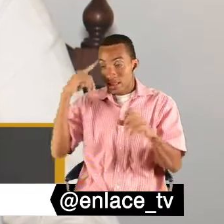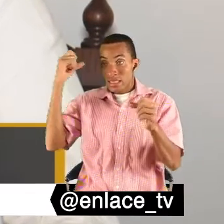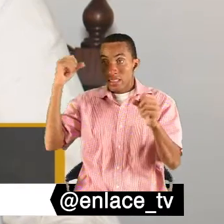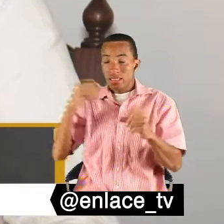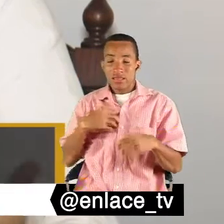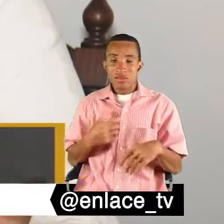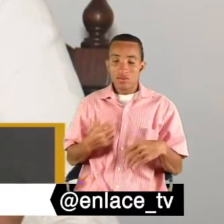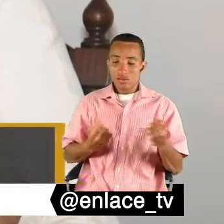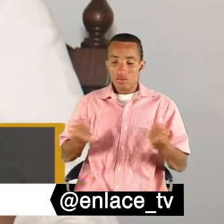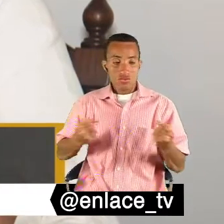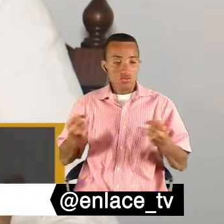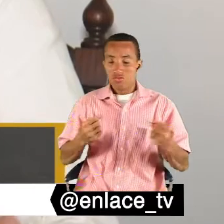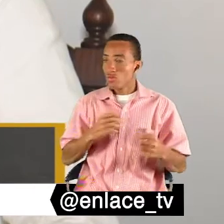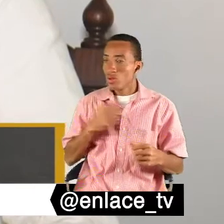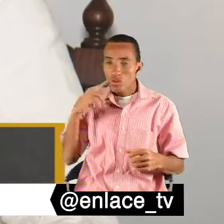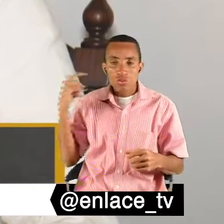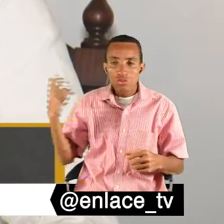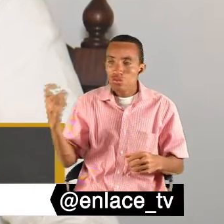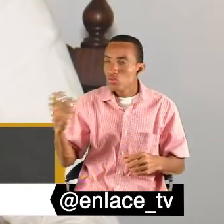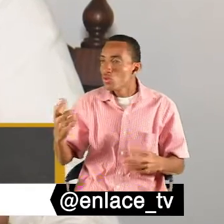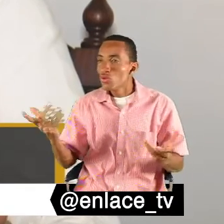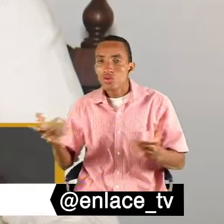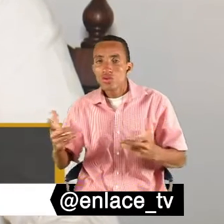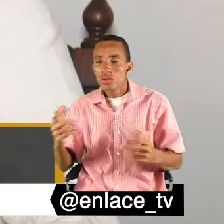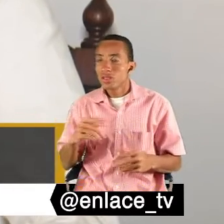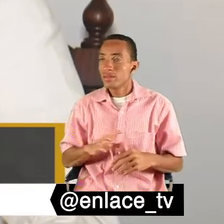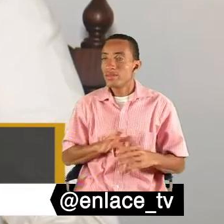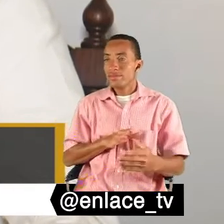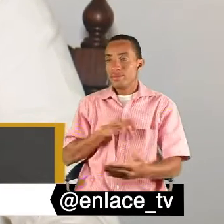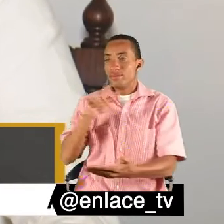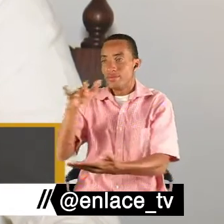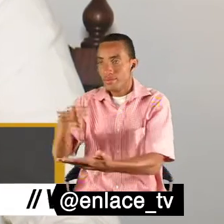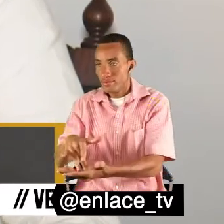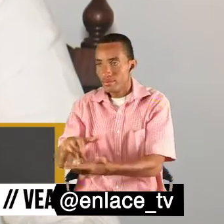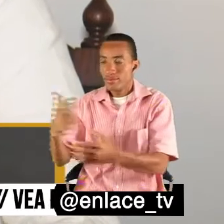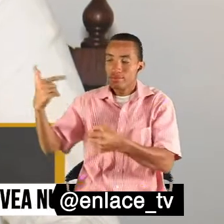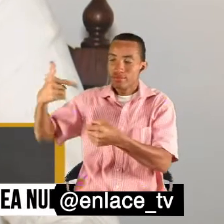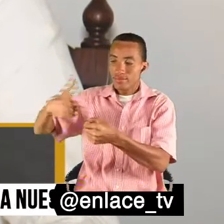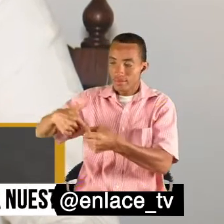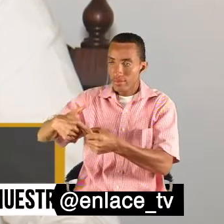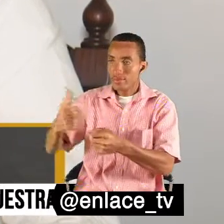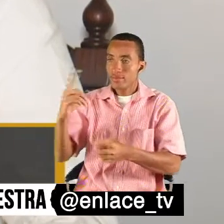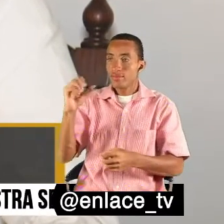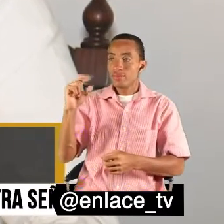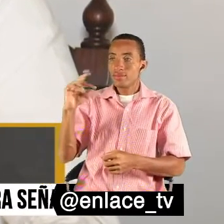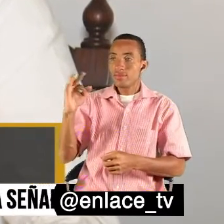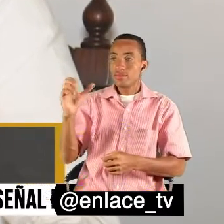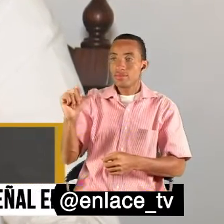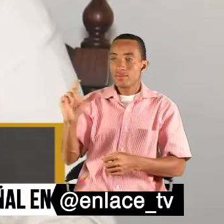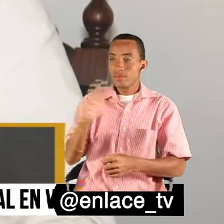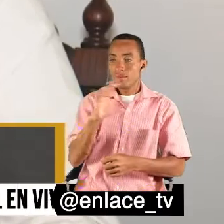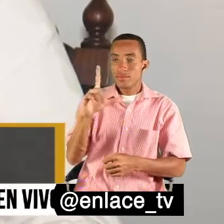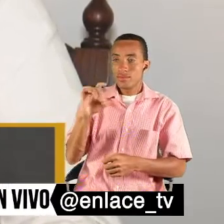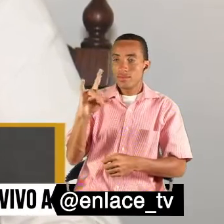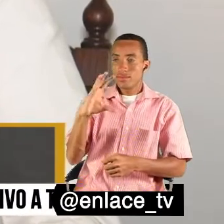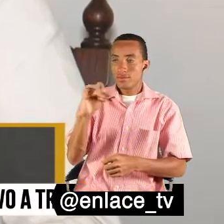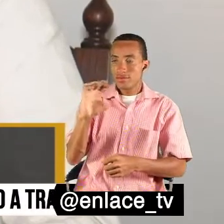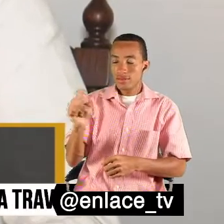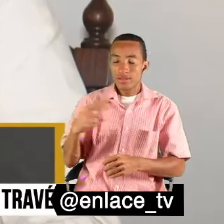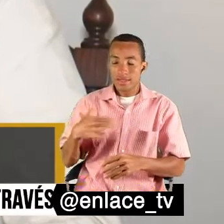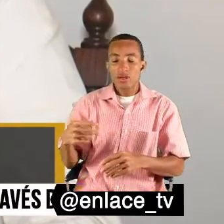fui a buscarlo donde estaba y entonces llegué hasta la bomba Santa Lucía, me regresé nuevamente, me senté en el parque y en ese